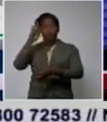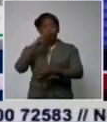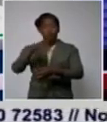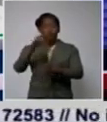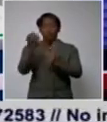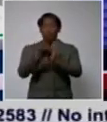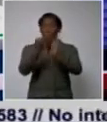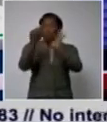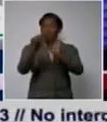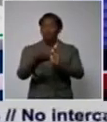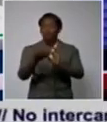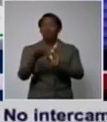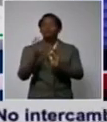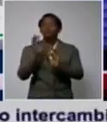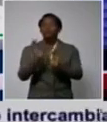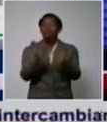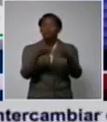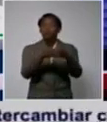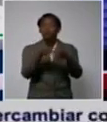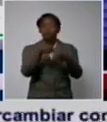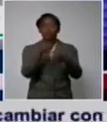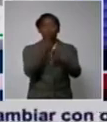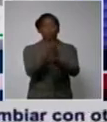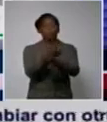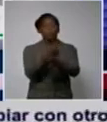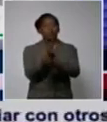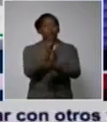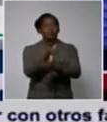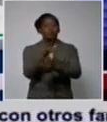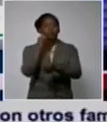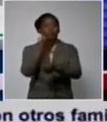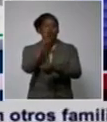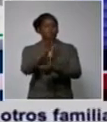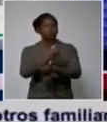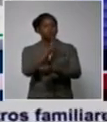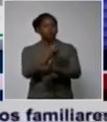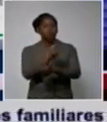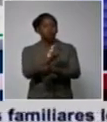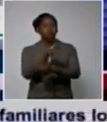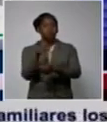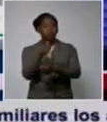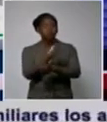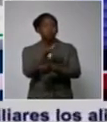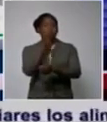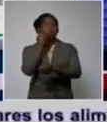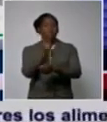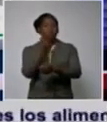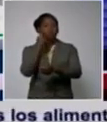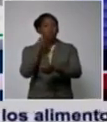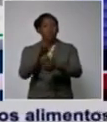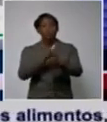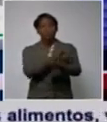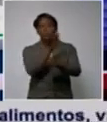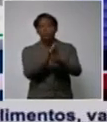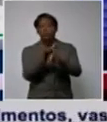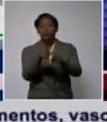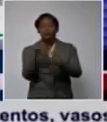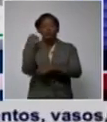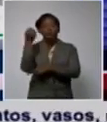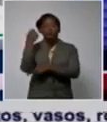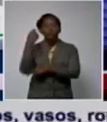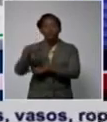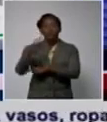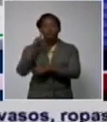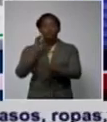la COVID-19, grupos de riesgo, cifras que nos demuestran que la COVID-19 sigue impactando a la familia cubana y